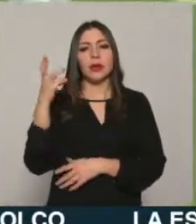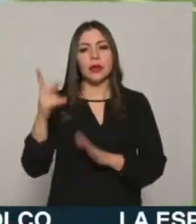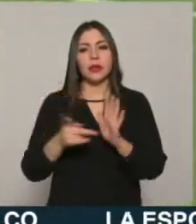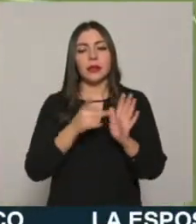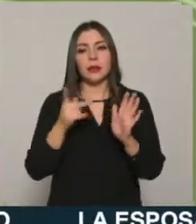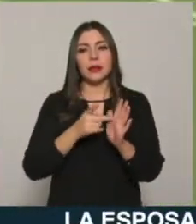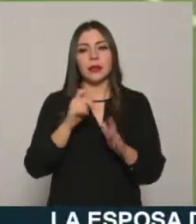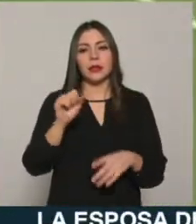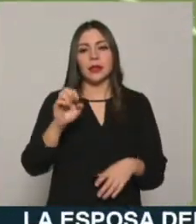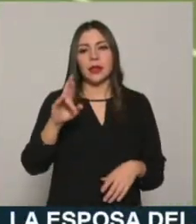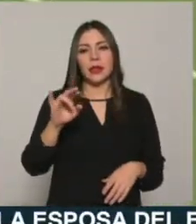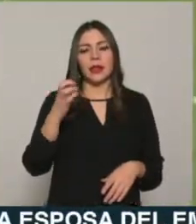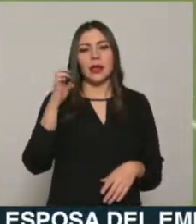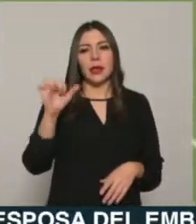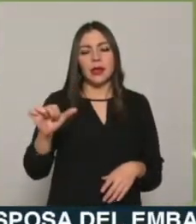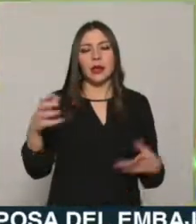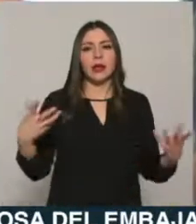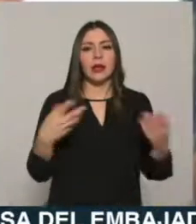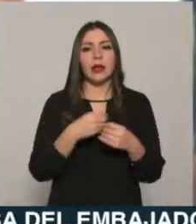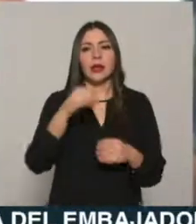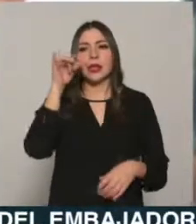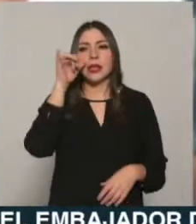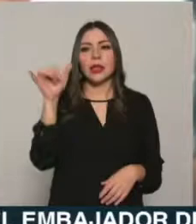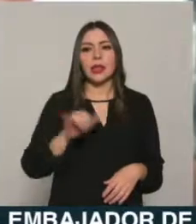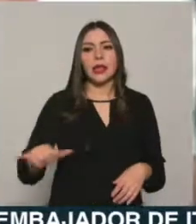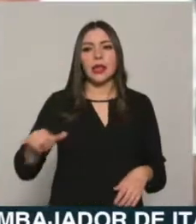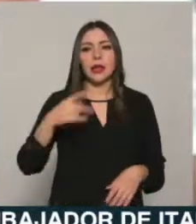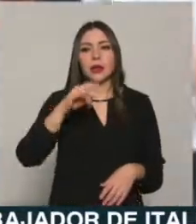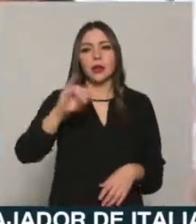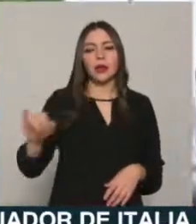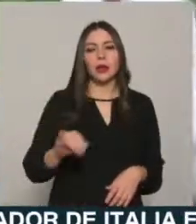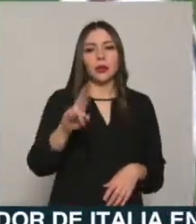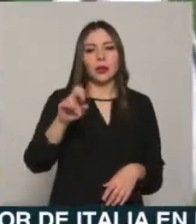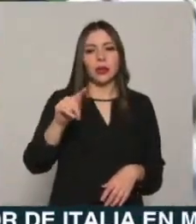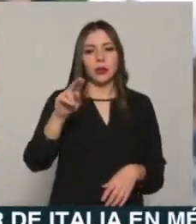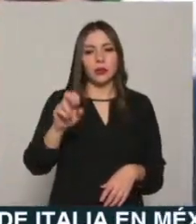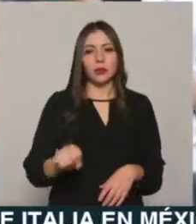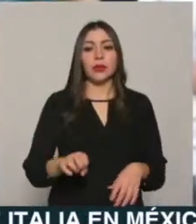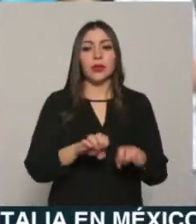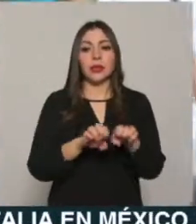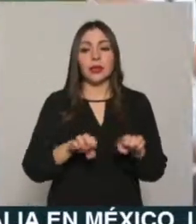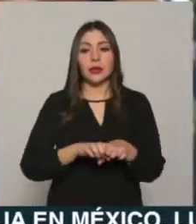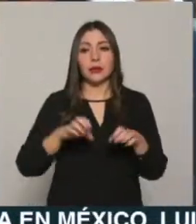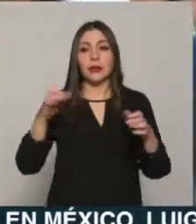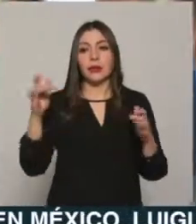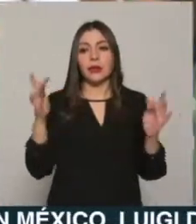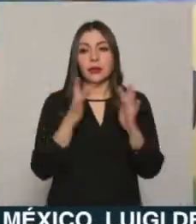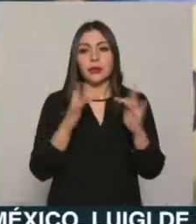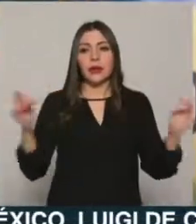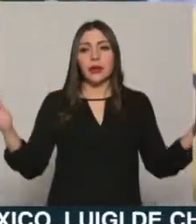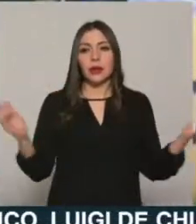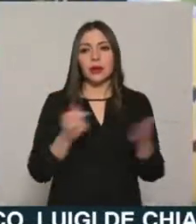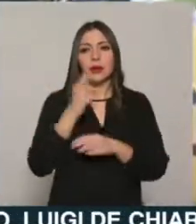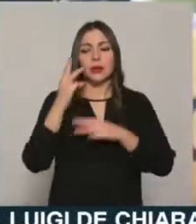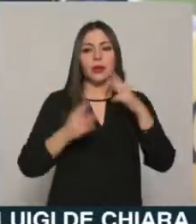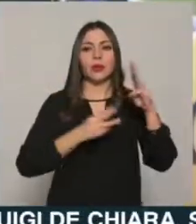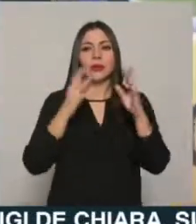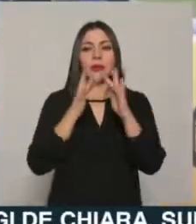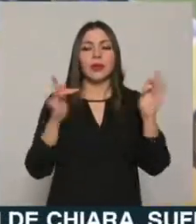Serie A con la Juventus de Italia, mientras que con la selección de Francia se coronó campeón del mundo en